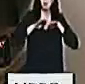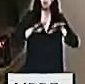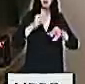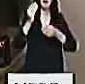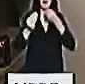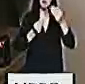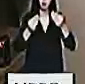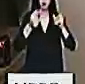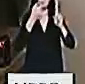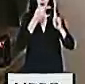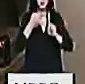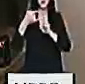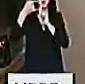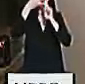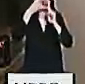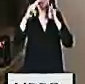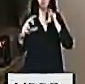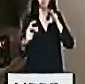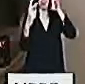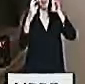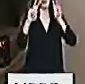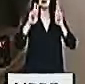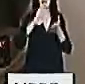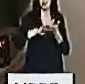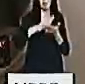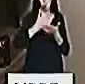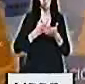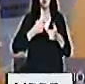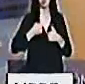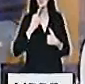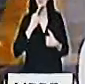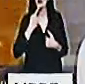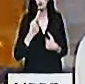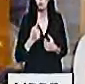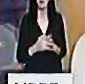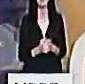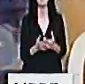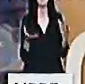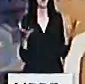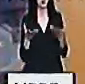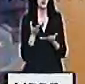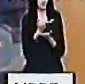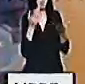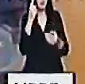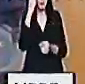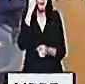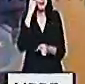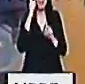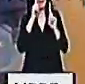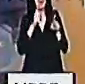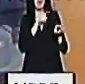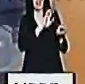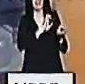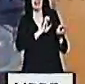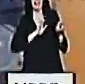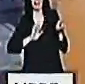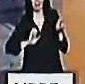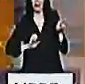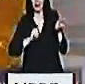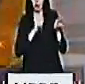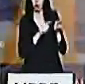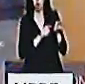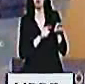la teleasistencia en salud. Por tanto, les planteo la siguiente pregunta. ¿Qué medidas concretas creen ustedes que debiese tomar el Estado para